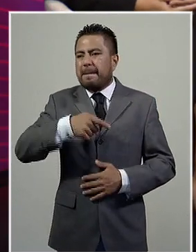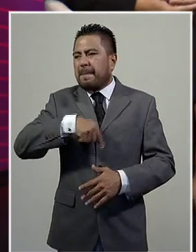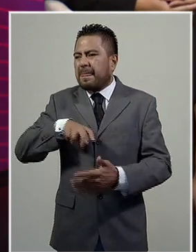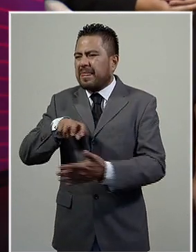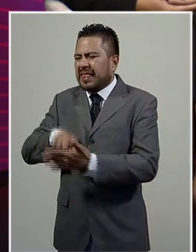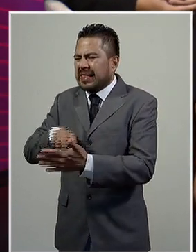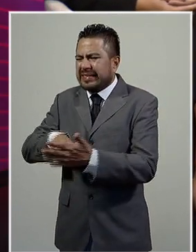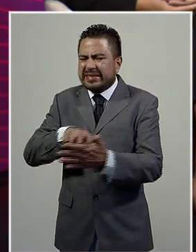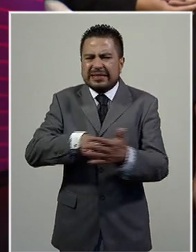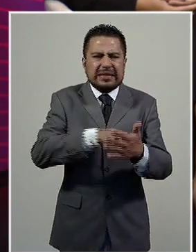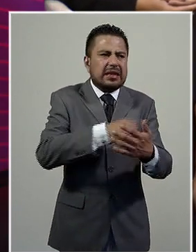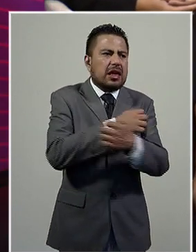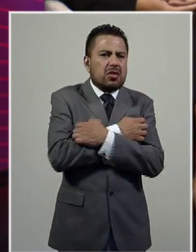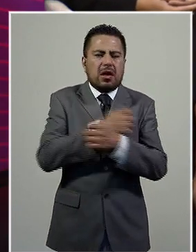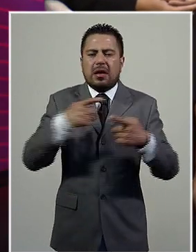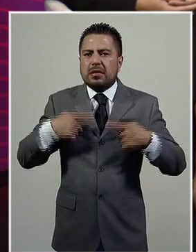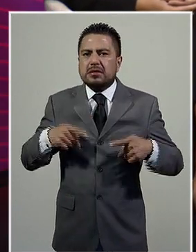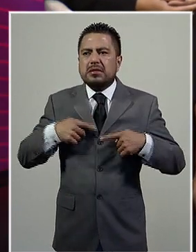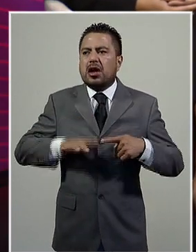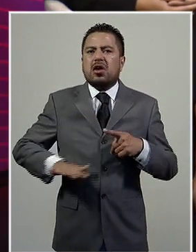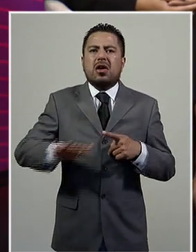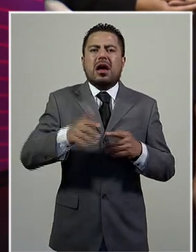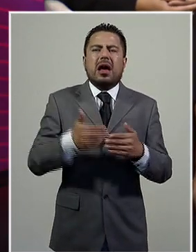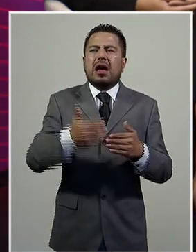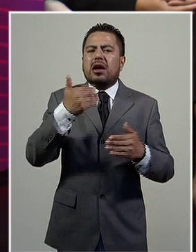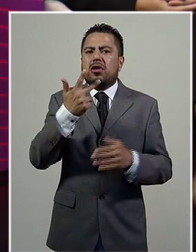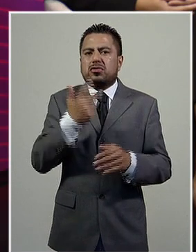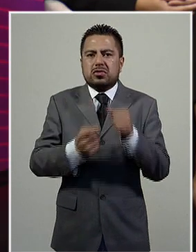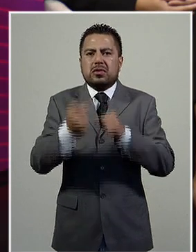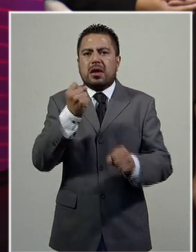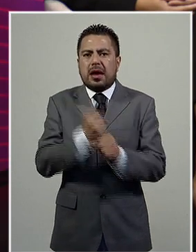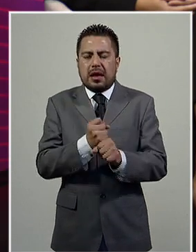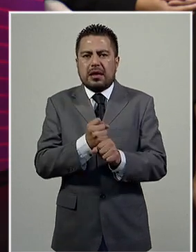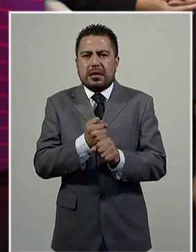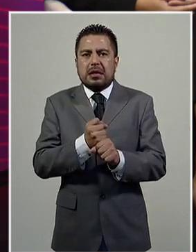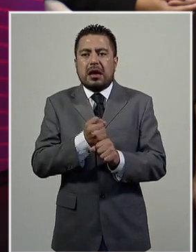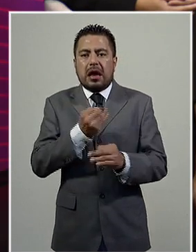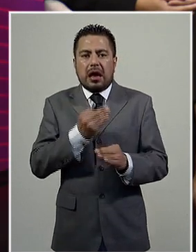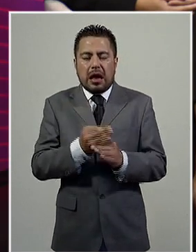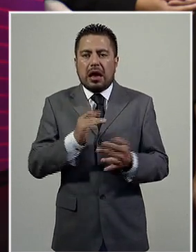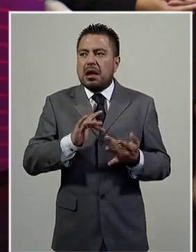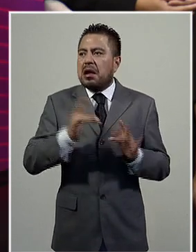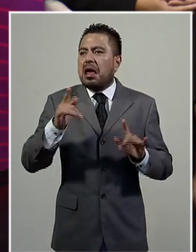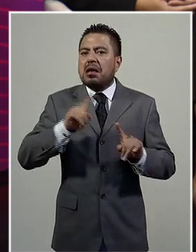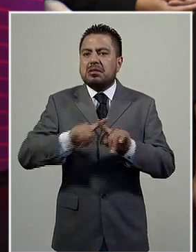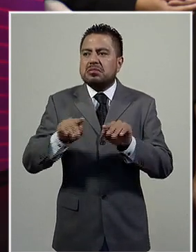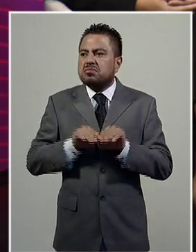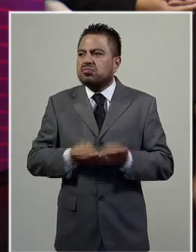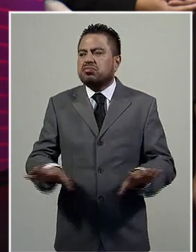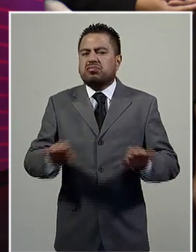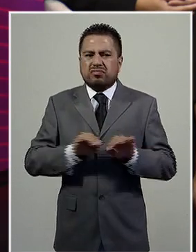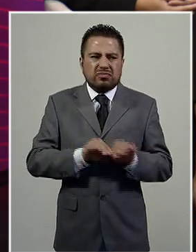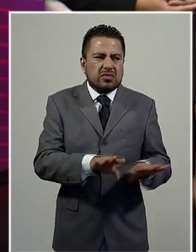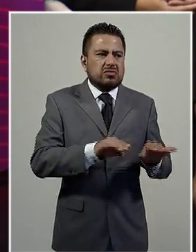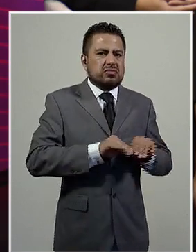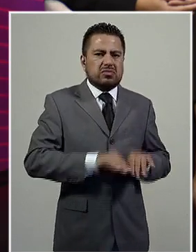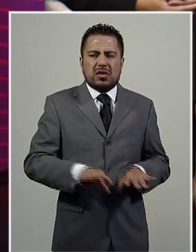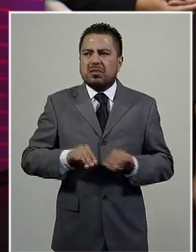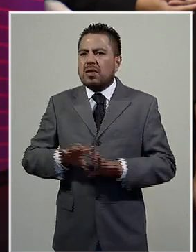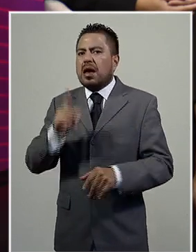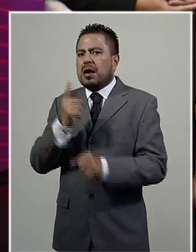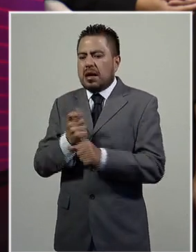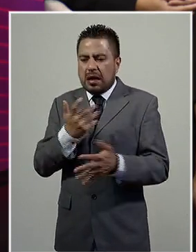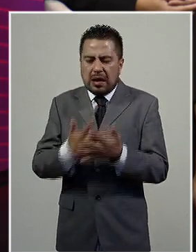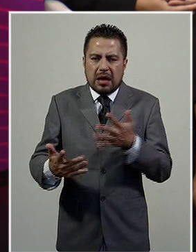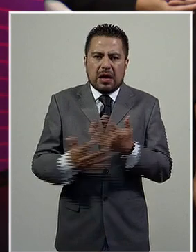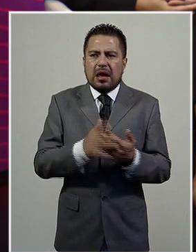las personas desde hace ya casi 8 años. Meramente en redes sociales, dándoles esta información, ¿no? Esta información de primera